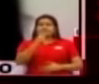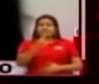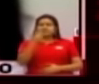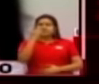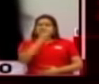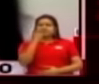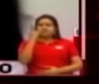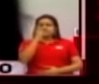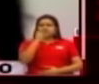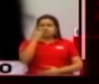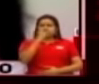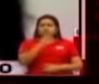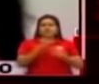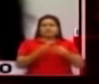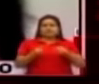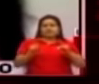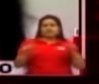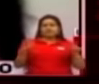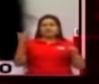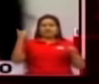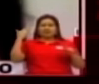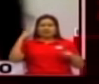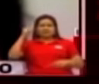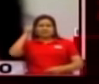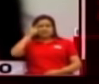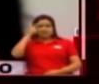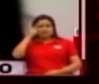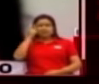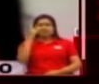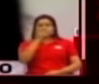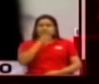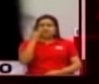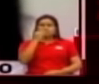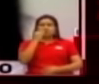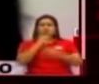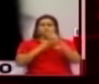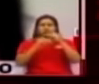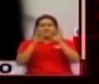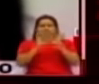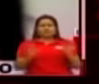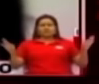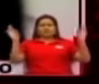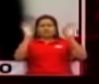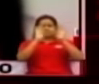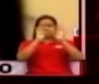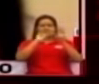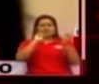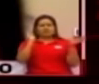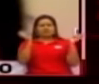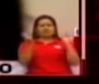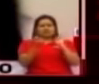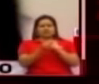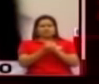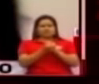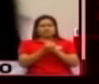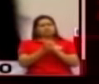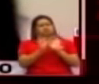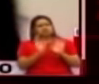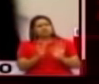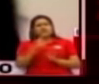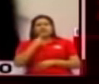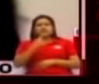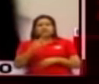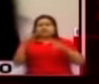desayuno, a diferencia de lo que se creía que era la comida más importante, ha cambiado un poco eso. Se habla incluso de que estos